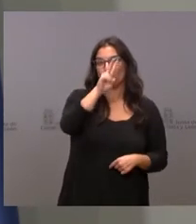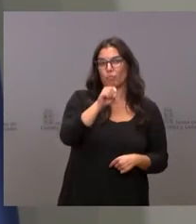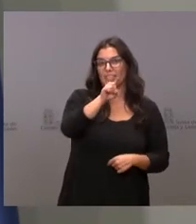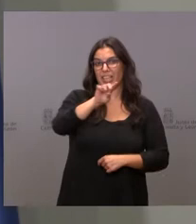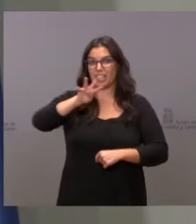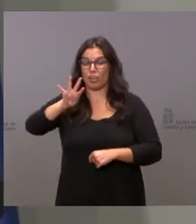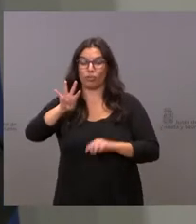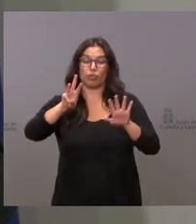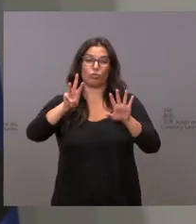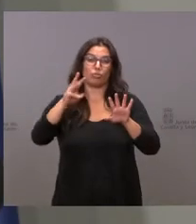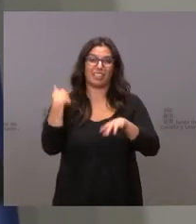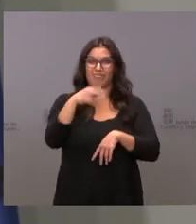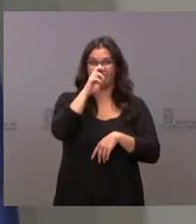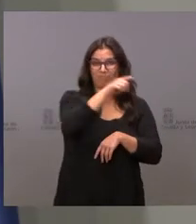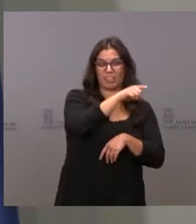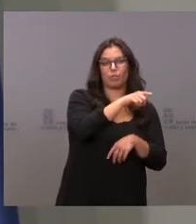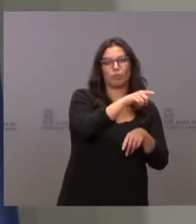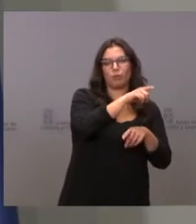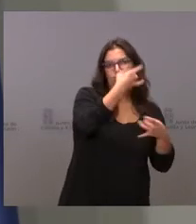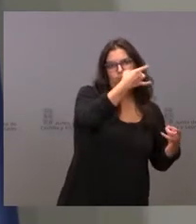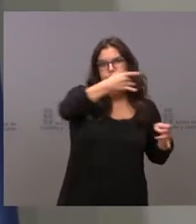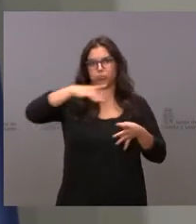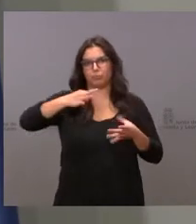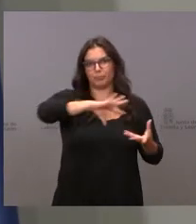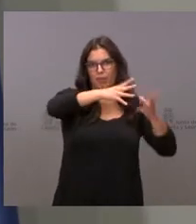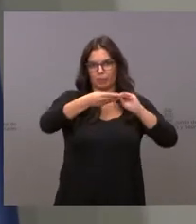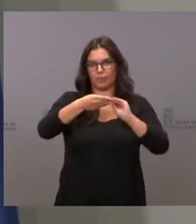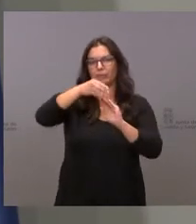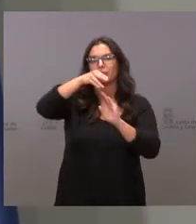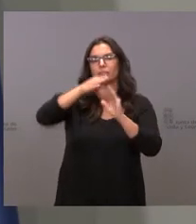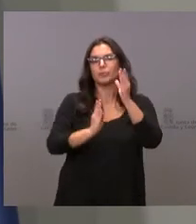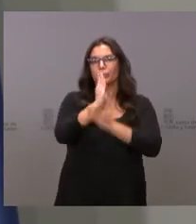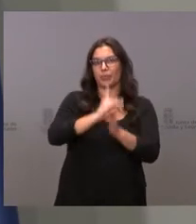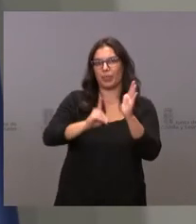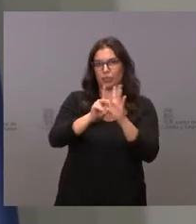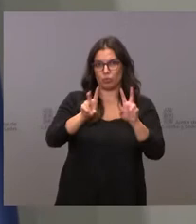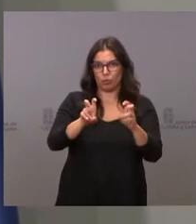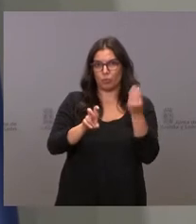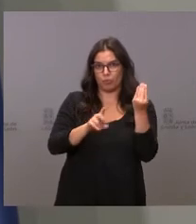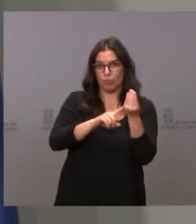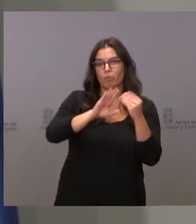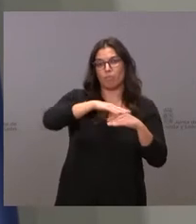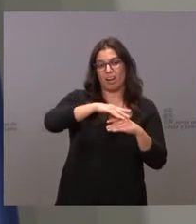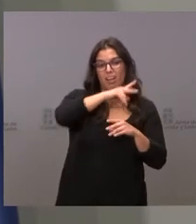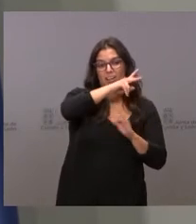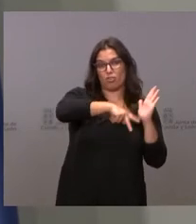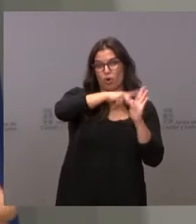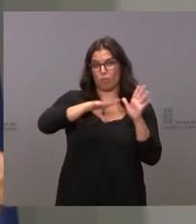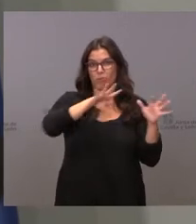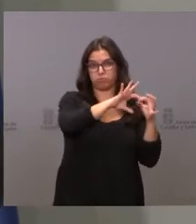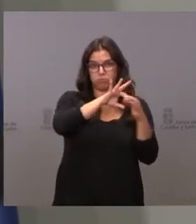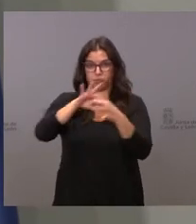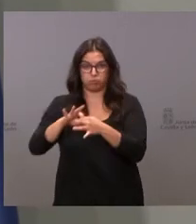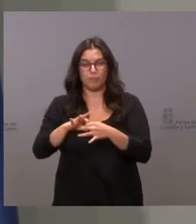adaptar nuestra normativa sobre protección de datos en la Administración autonómica a todas estas normas actualmente